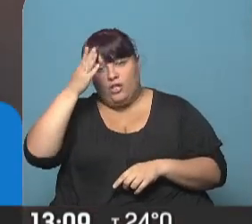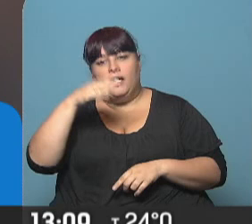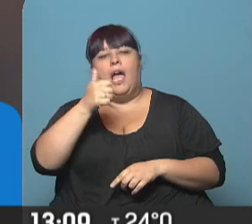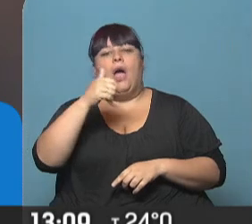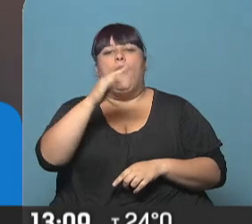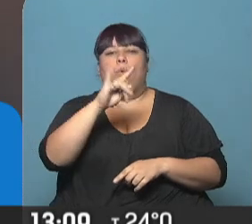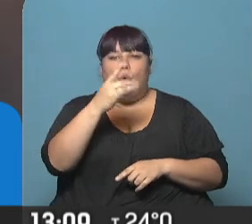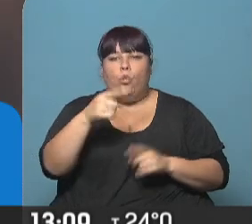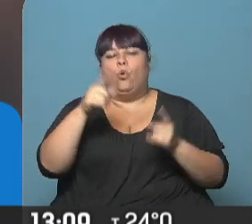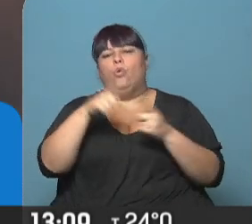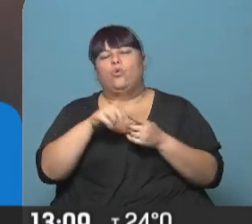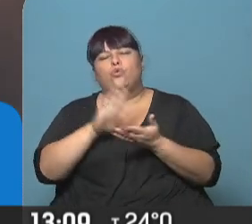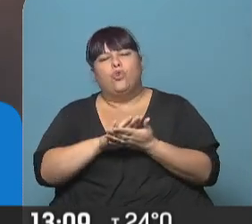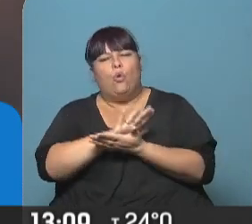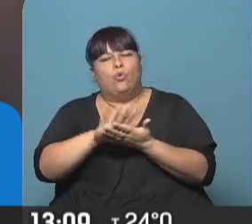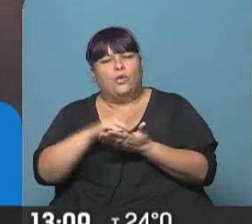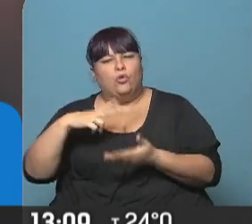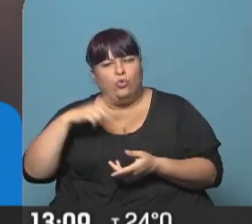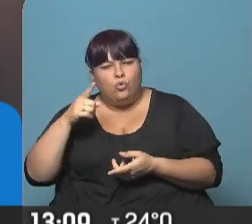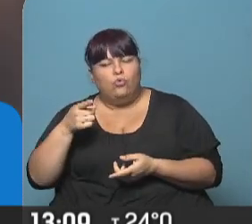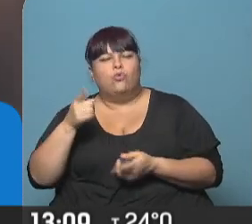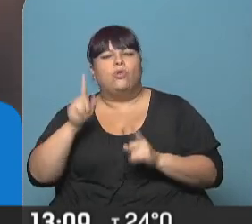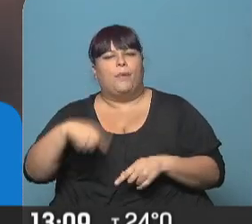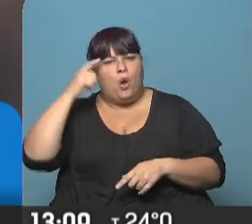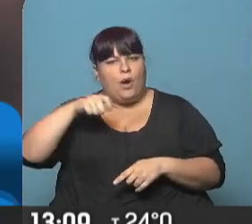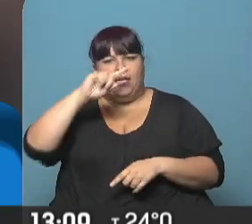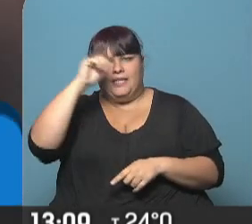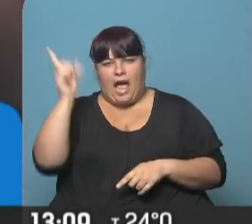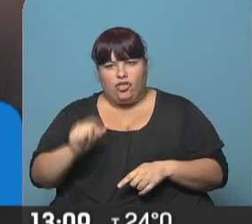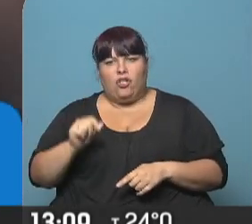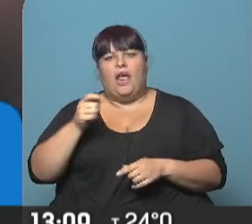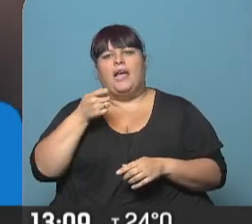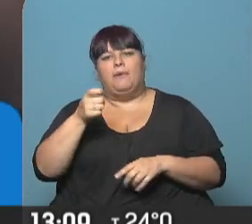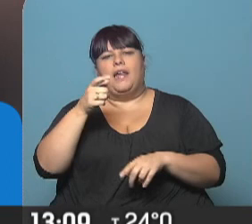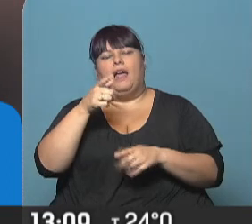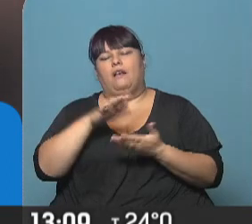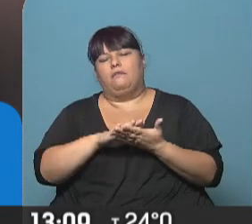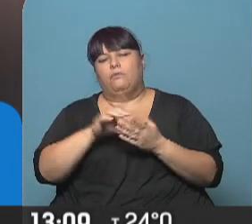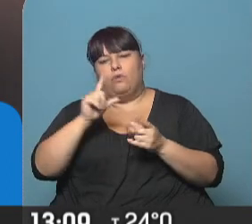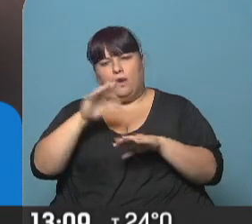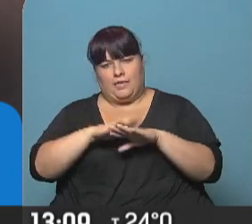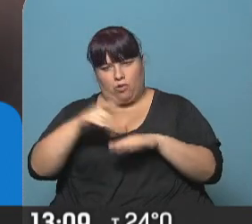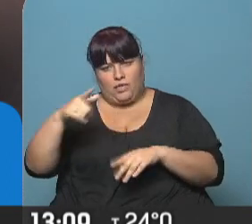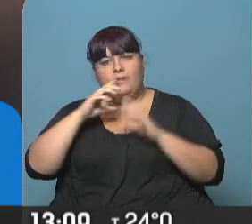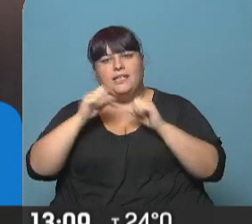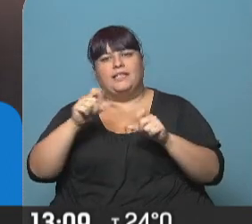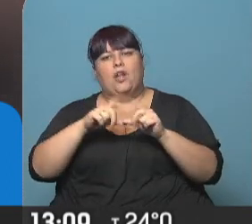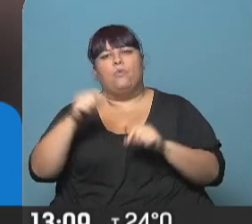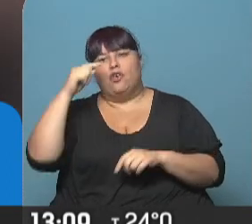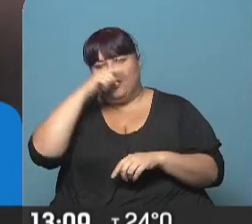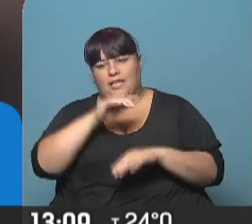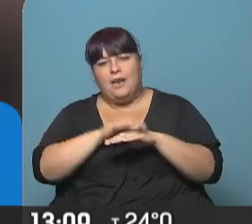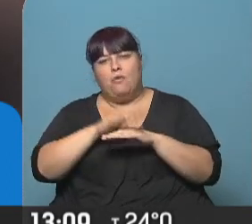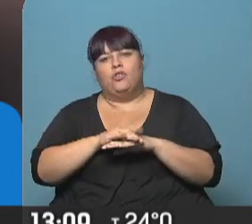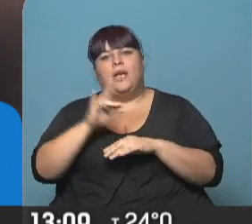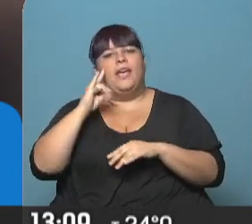y otro, su requerimiento ilícito que tramita ante este juzgado nacional en el Criminal Correccional Federal número 4 a mi cargo, Secretaría número 7 a cargo del